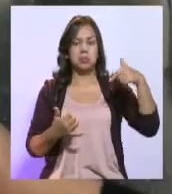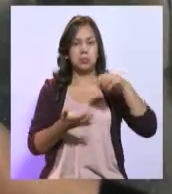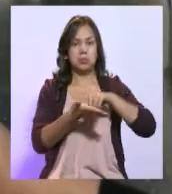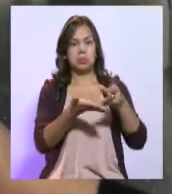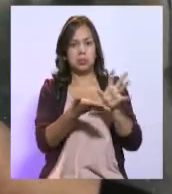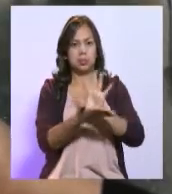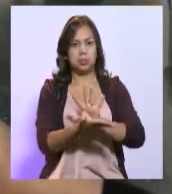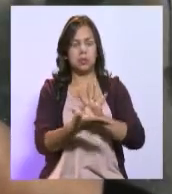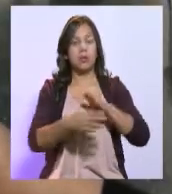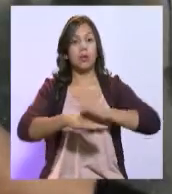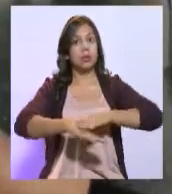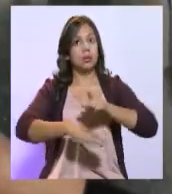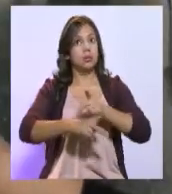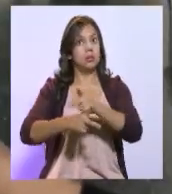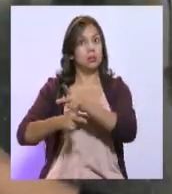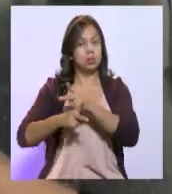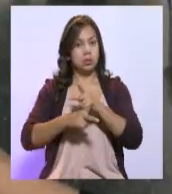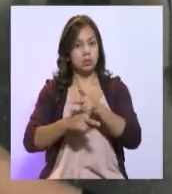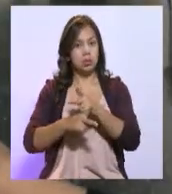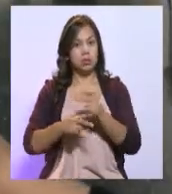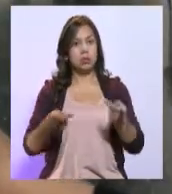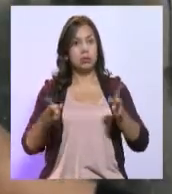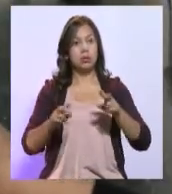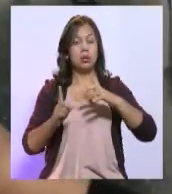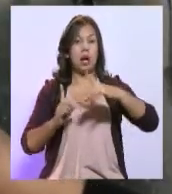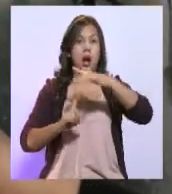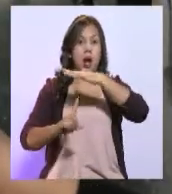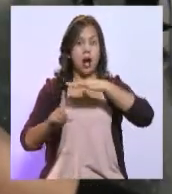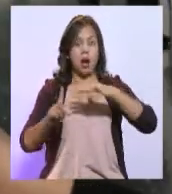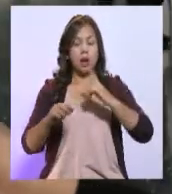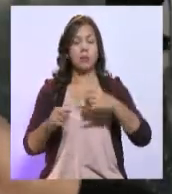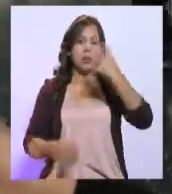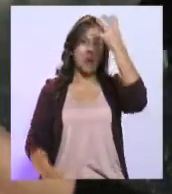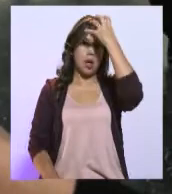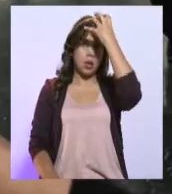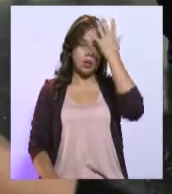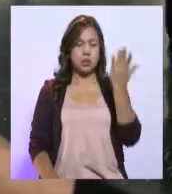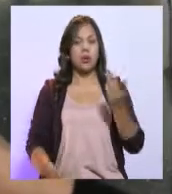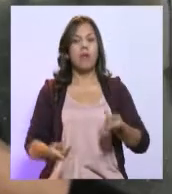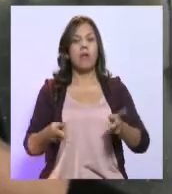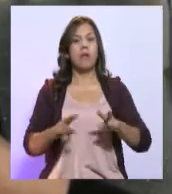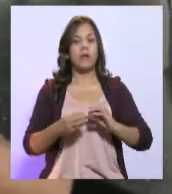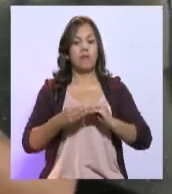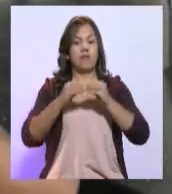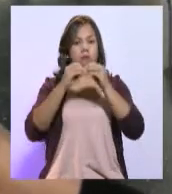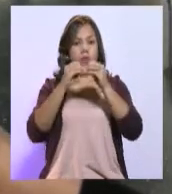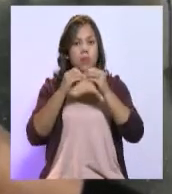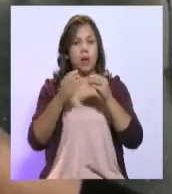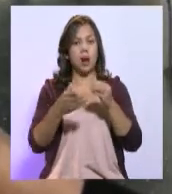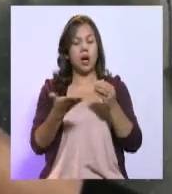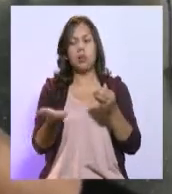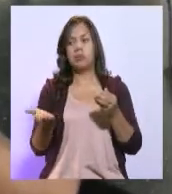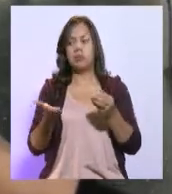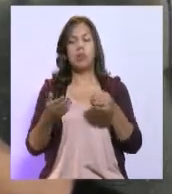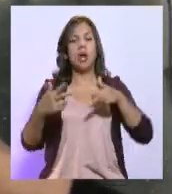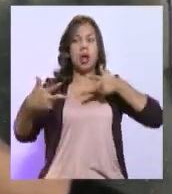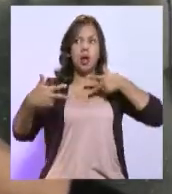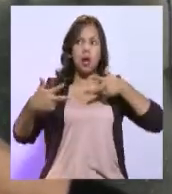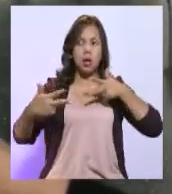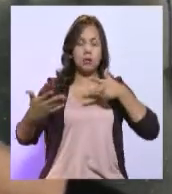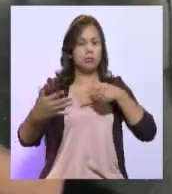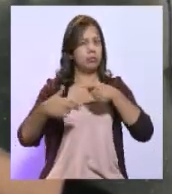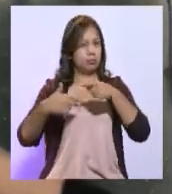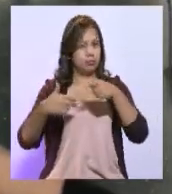desde la prevención, que incluye el ámbito educativo, en nivel formal e informal, que incluye los medios de comunicación